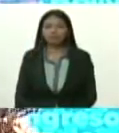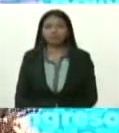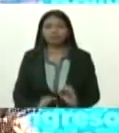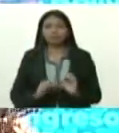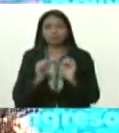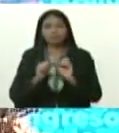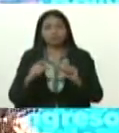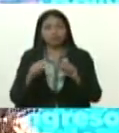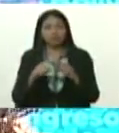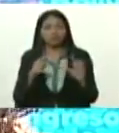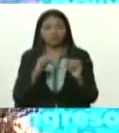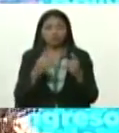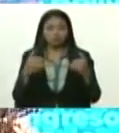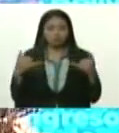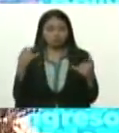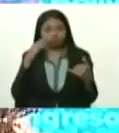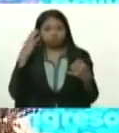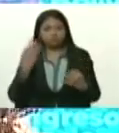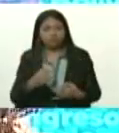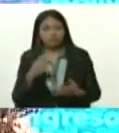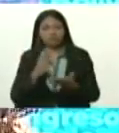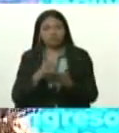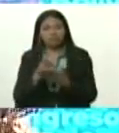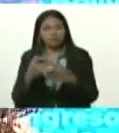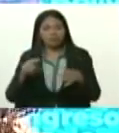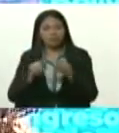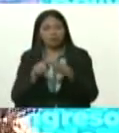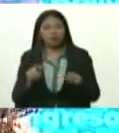avanzar en la línea correcta siempre.